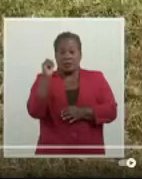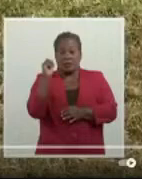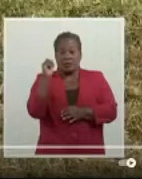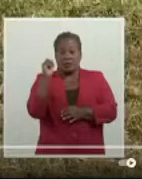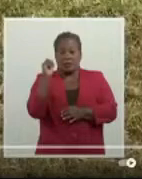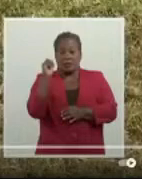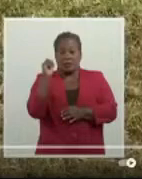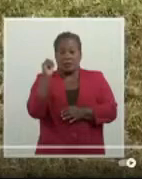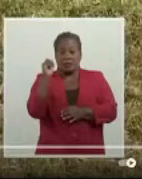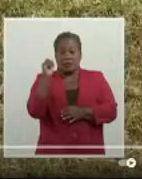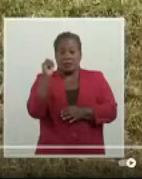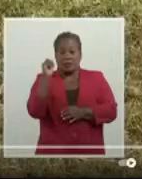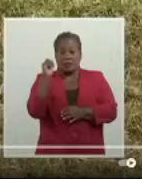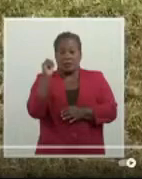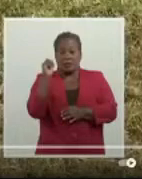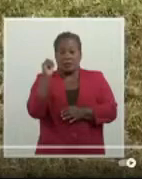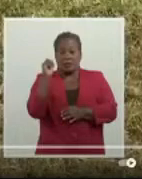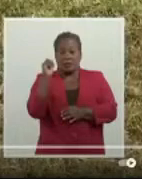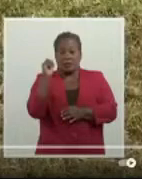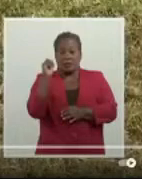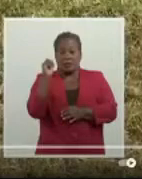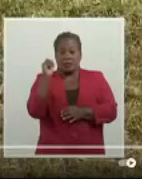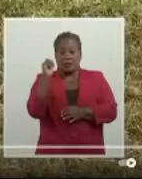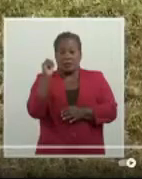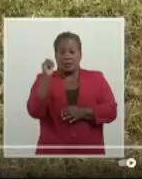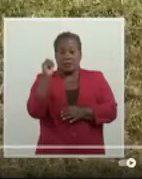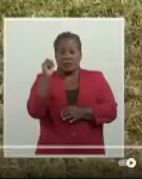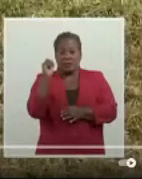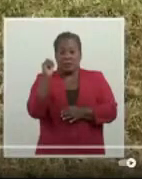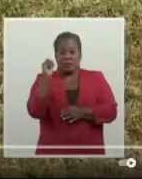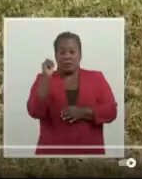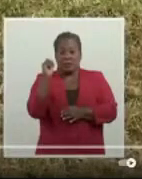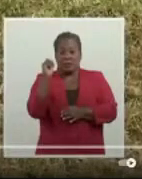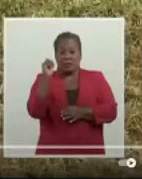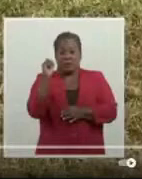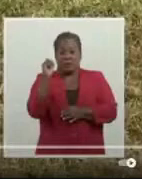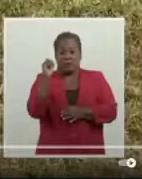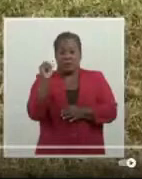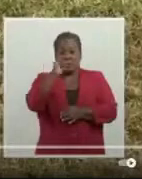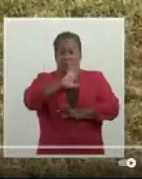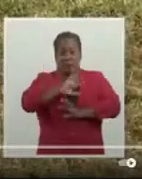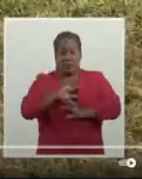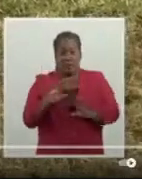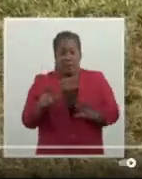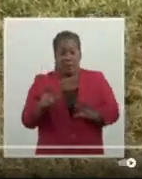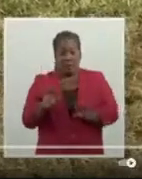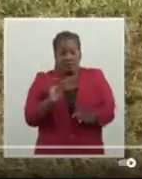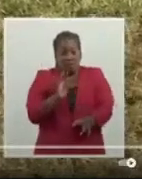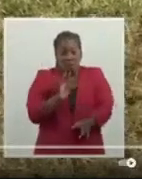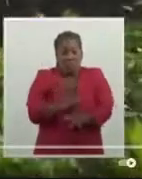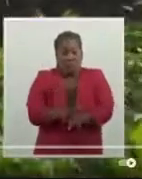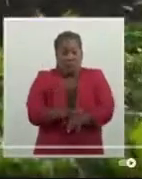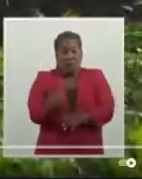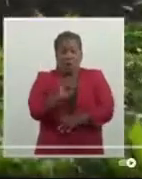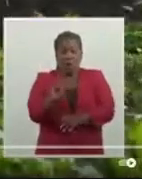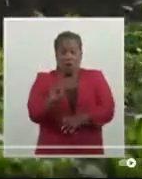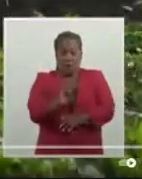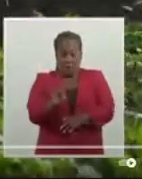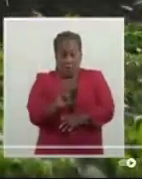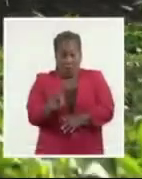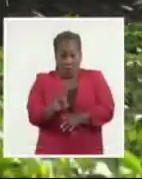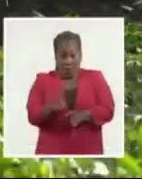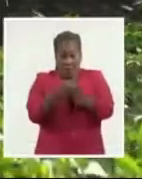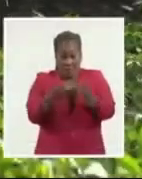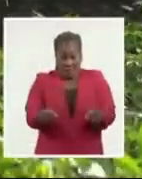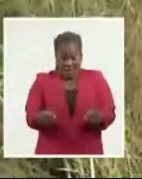tienen las tierras que necesitaban el año para para el plan del año pasado Ok a ver sintiendo comenzaron con 99 hectáreas y